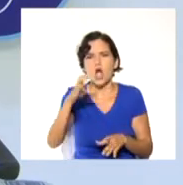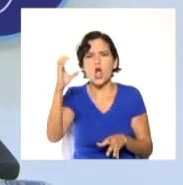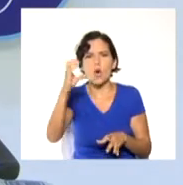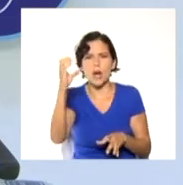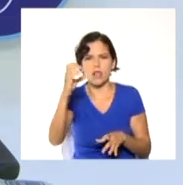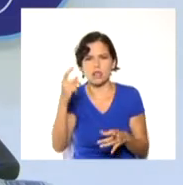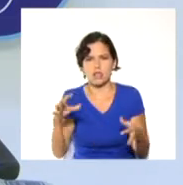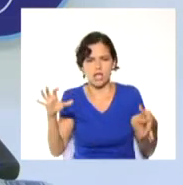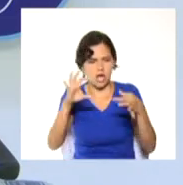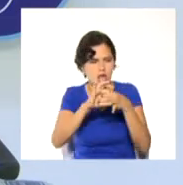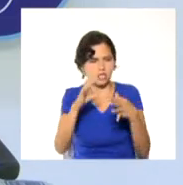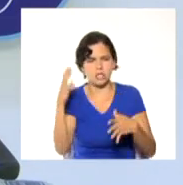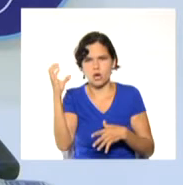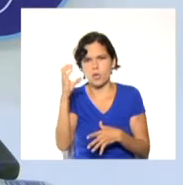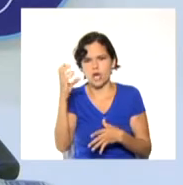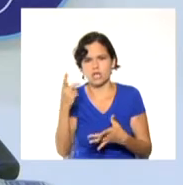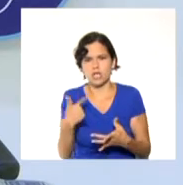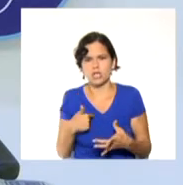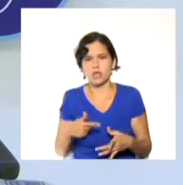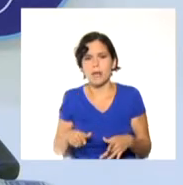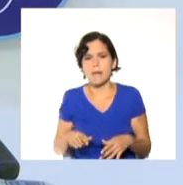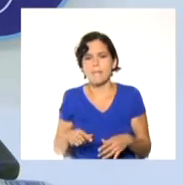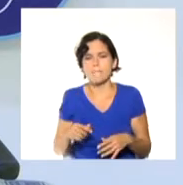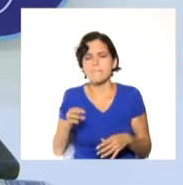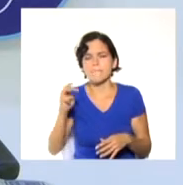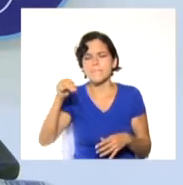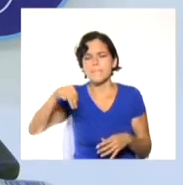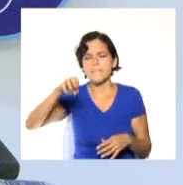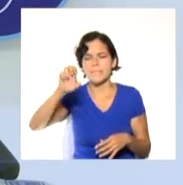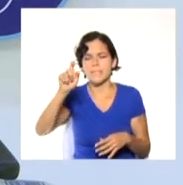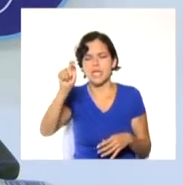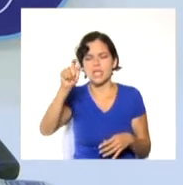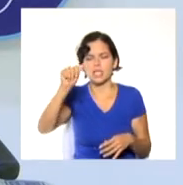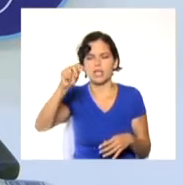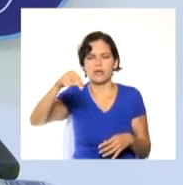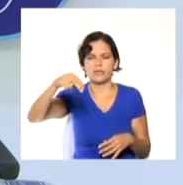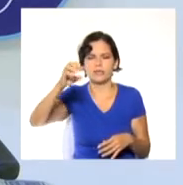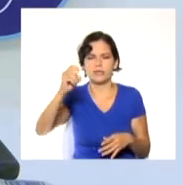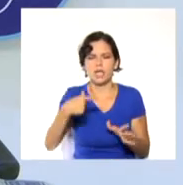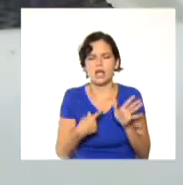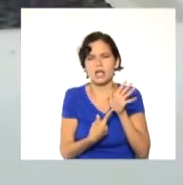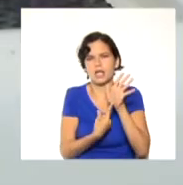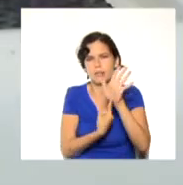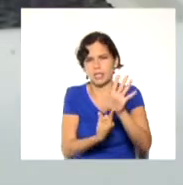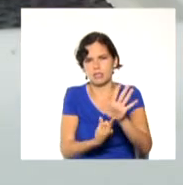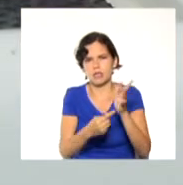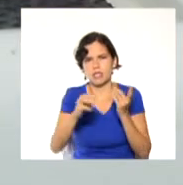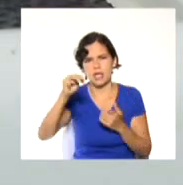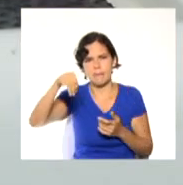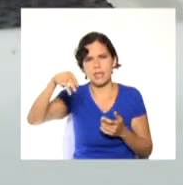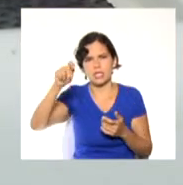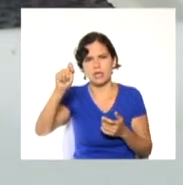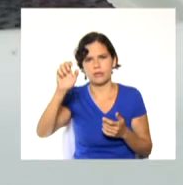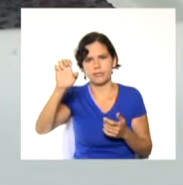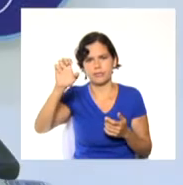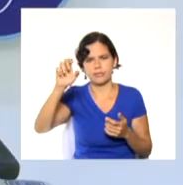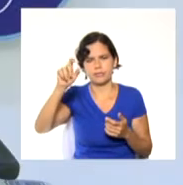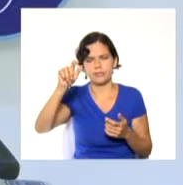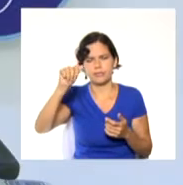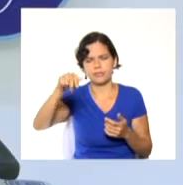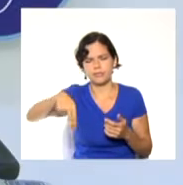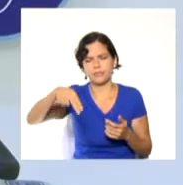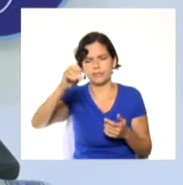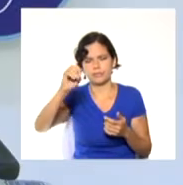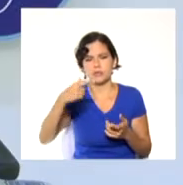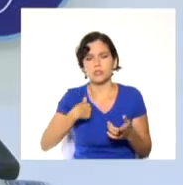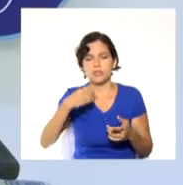covalente. Esto es metano, ¿sí? Es la molécula que representa al metano. Entonces ya sabemos los